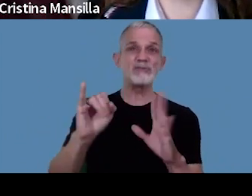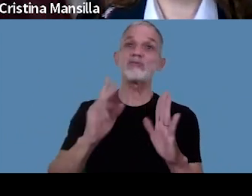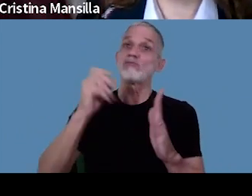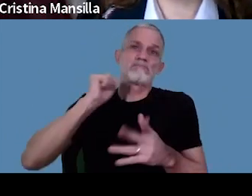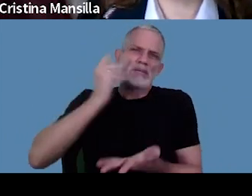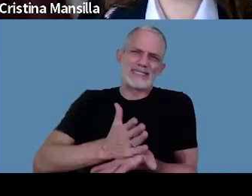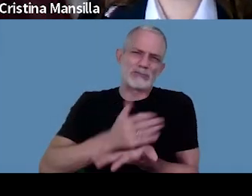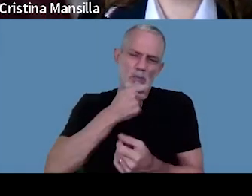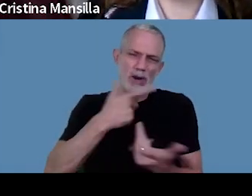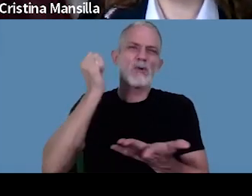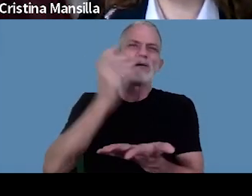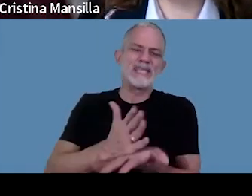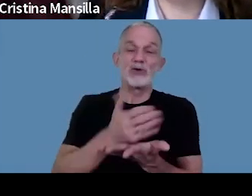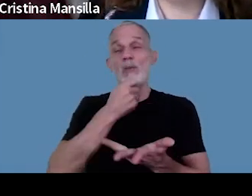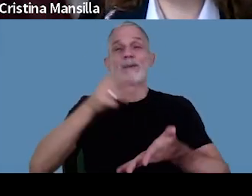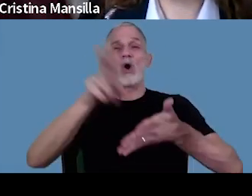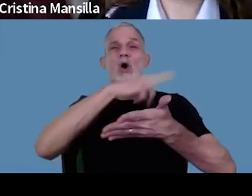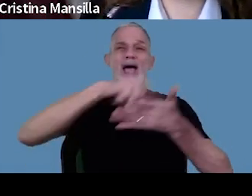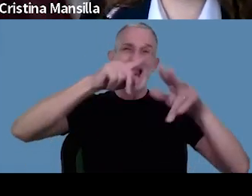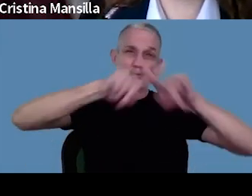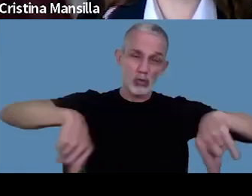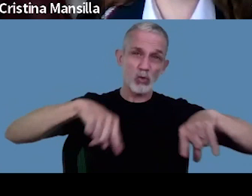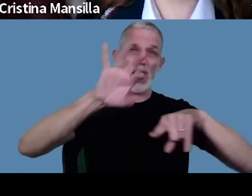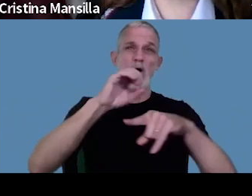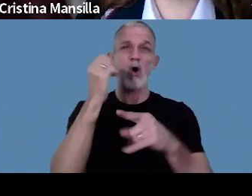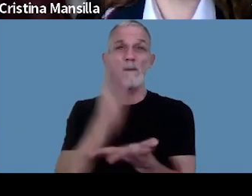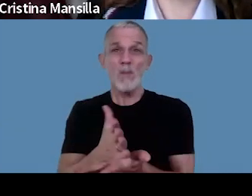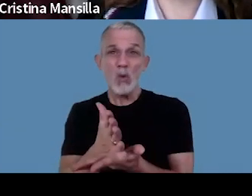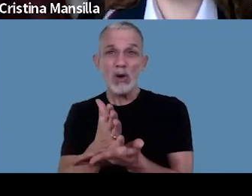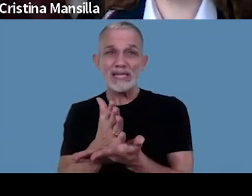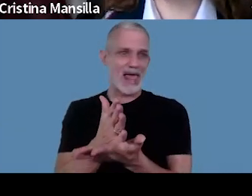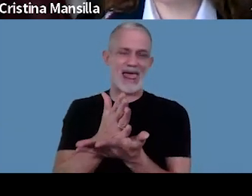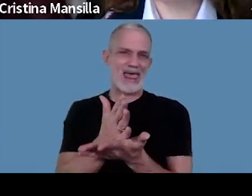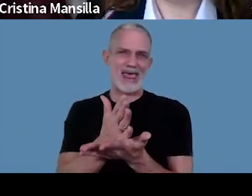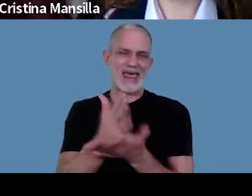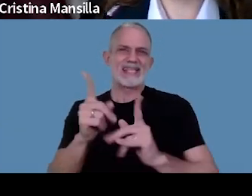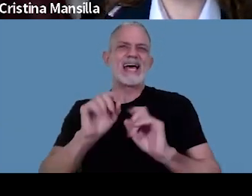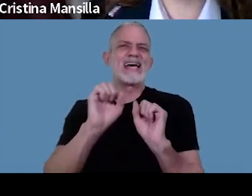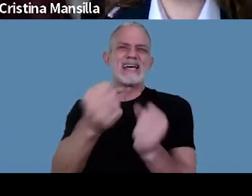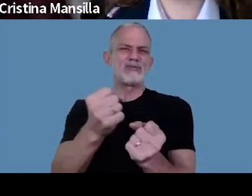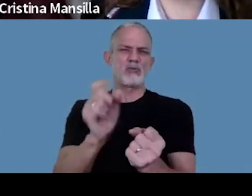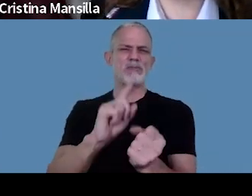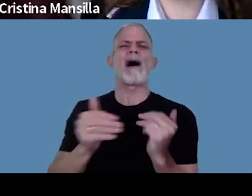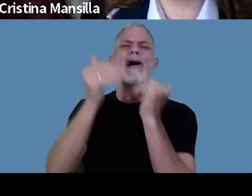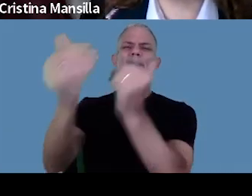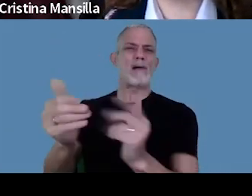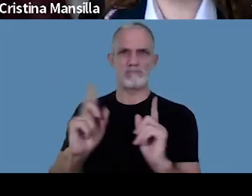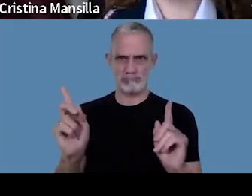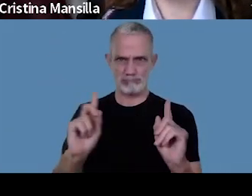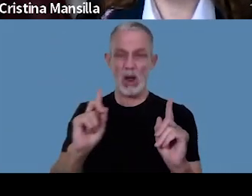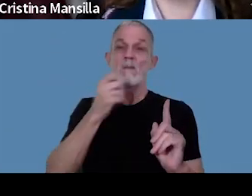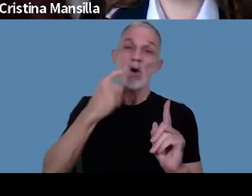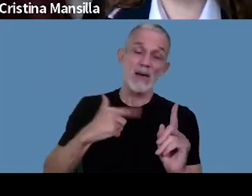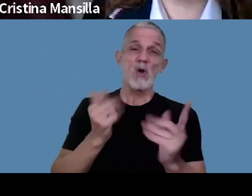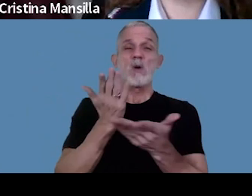a hablar, una clausura o una multa, esto no tiene un efecto suspensivo como si tendría un